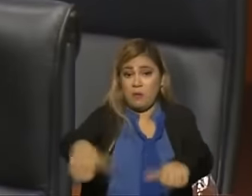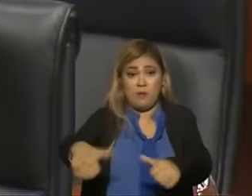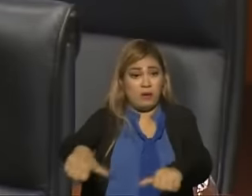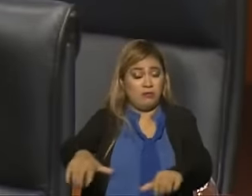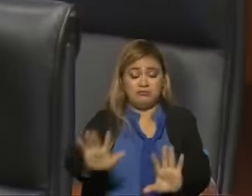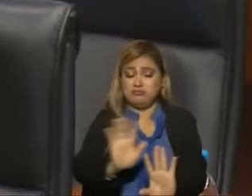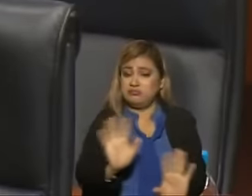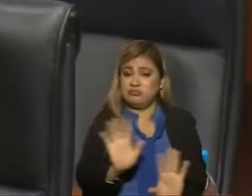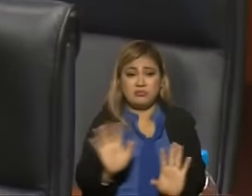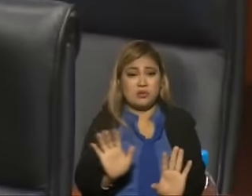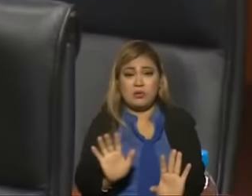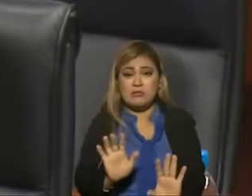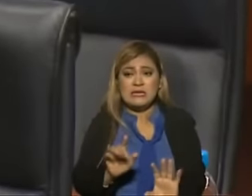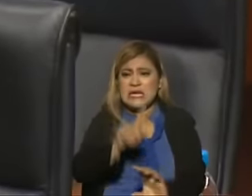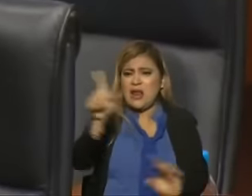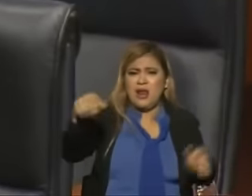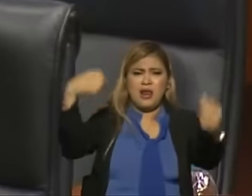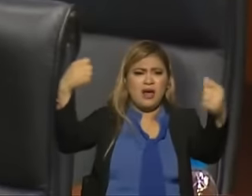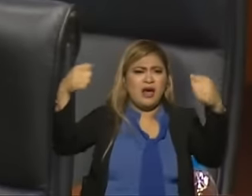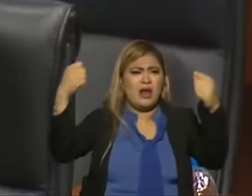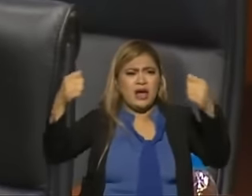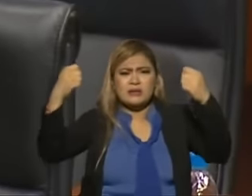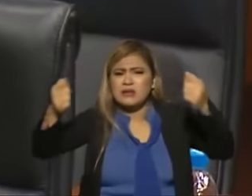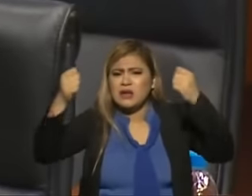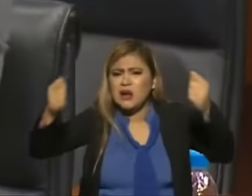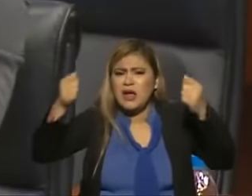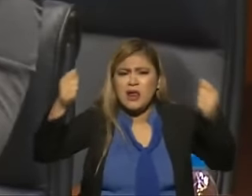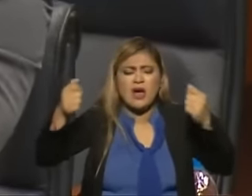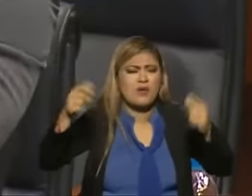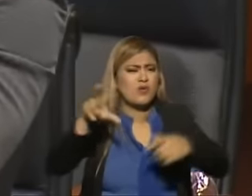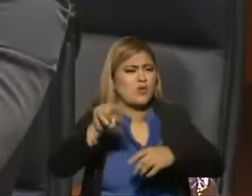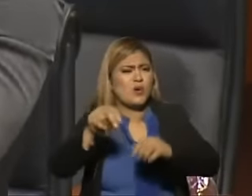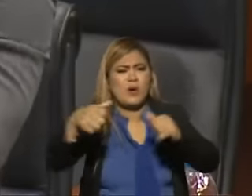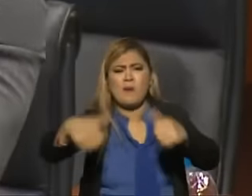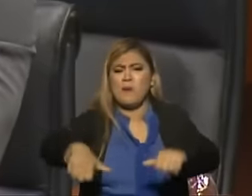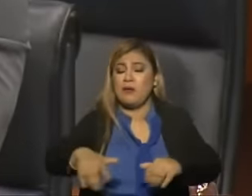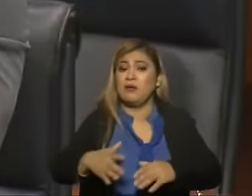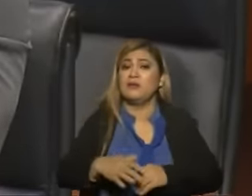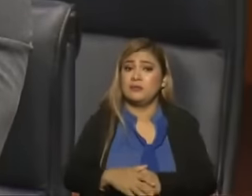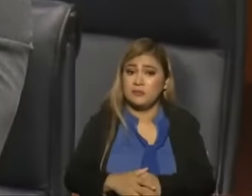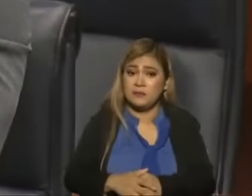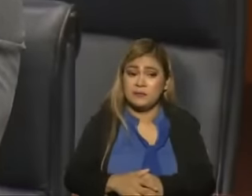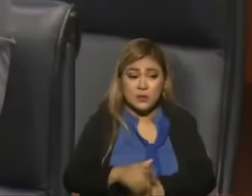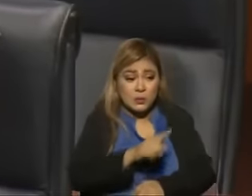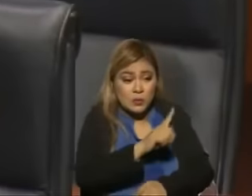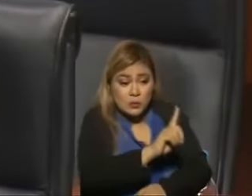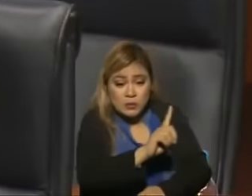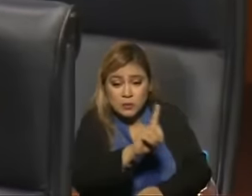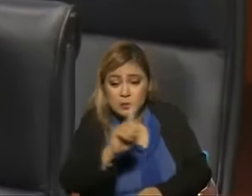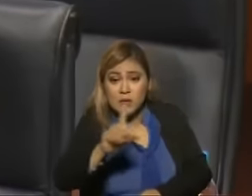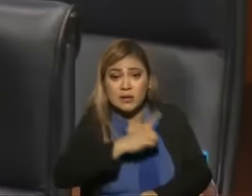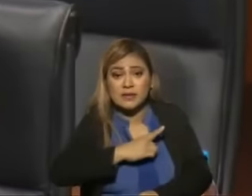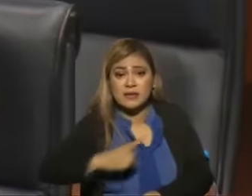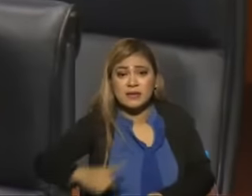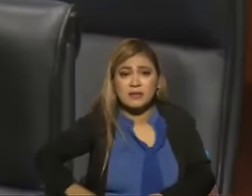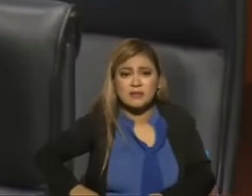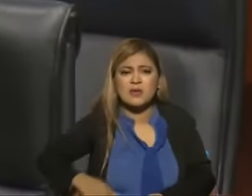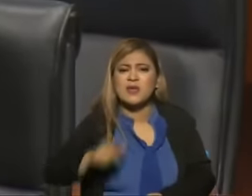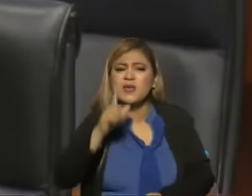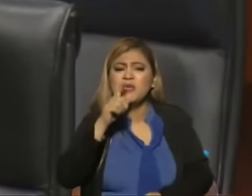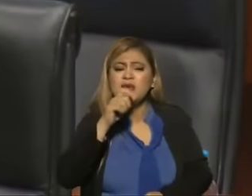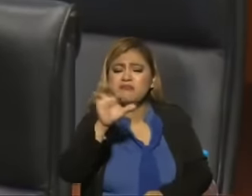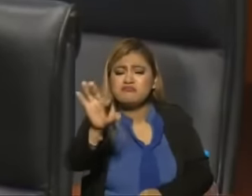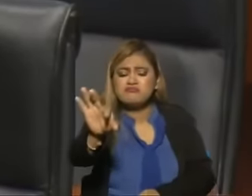que representa a la mayoría. Es el que es escogido por esas mayorías, pero a la hora de actuar